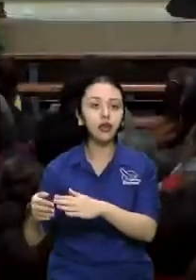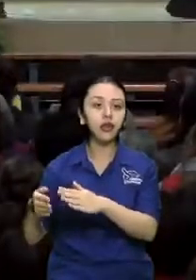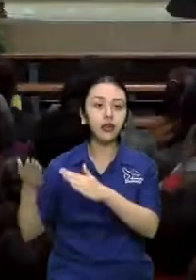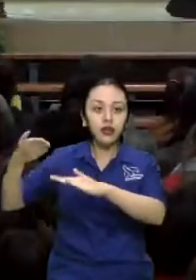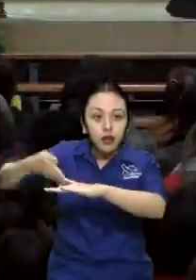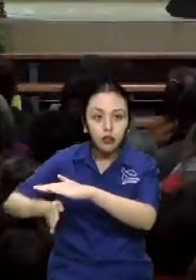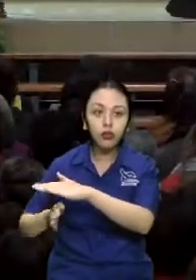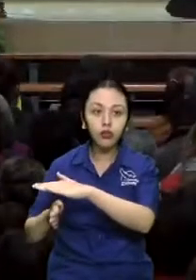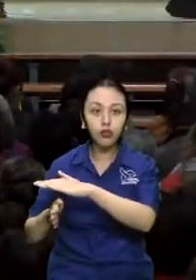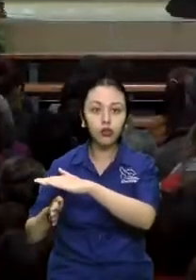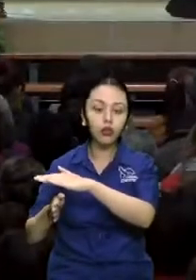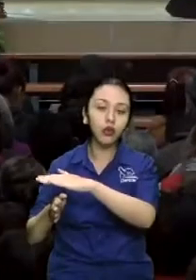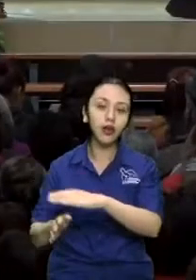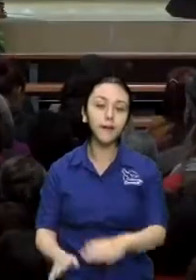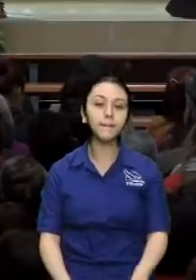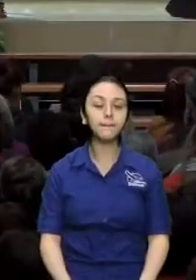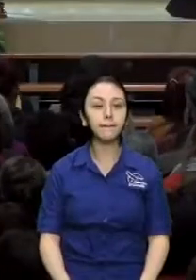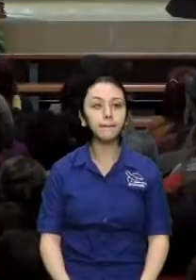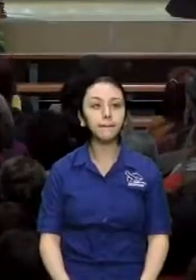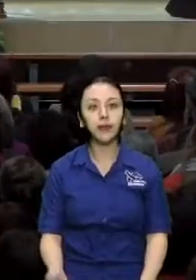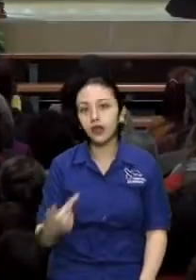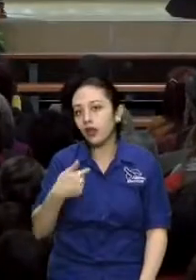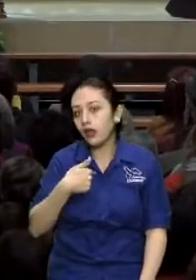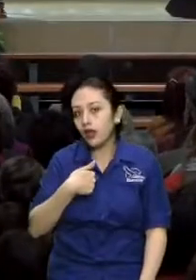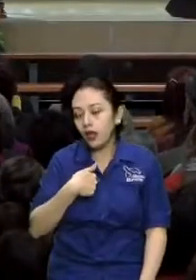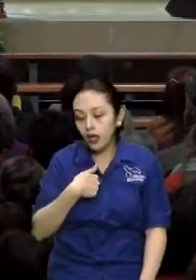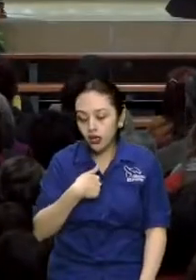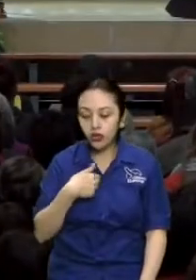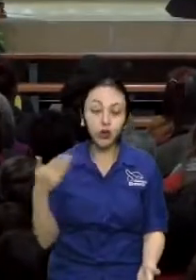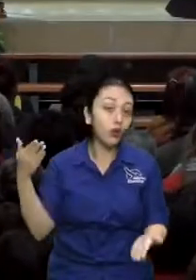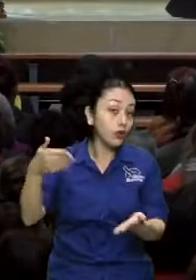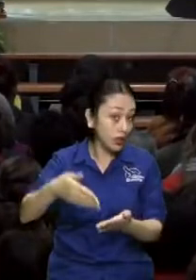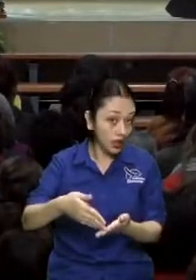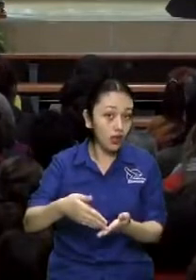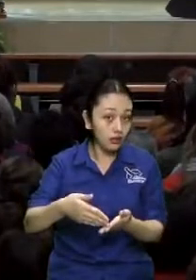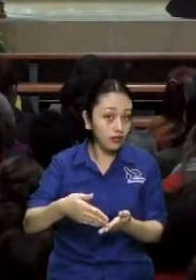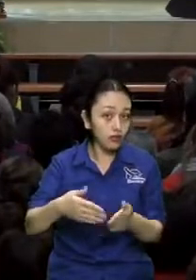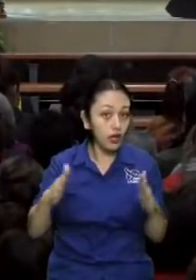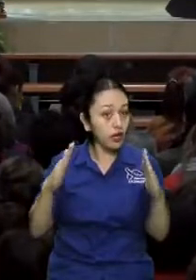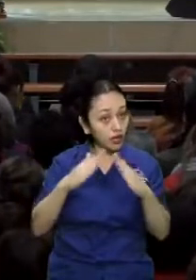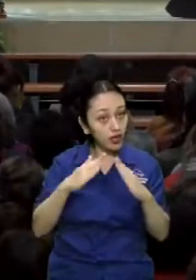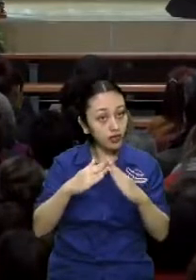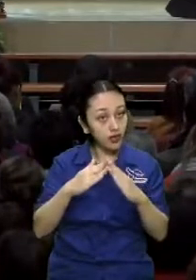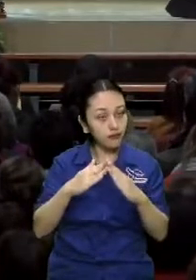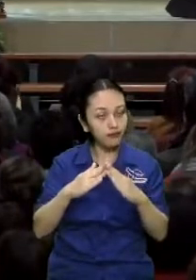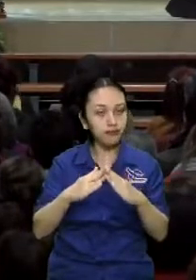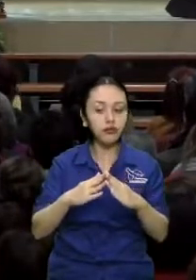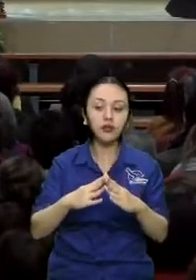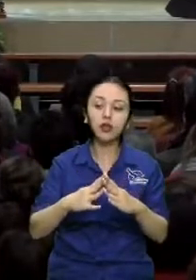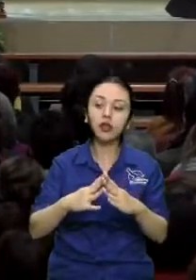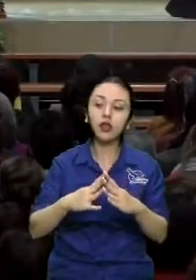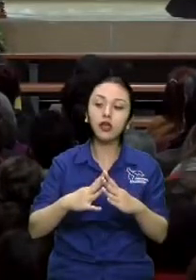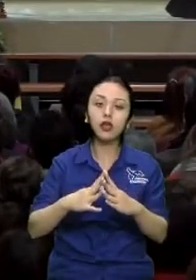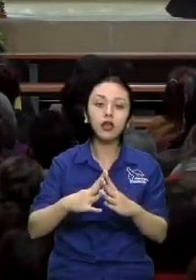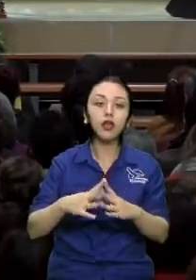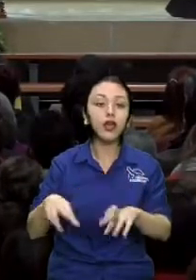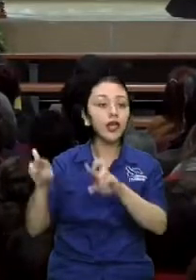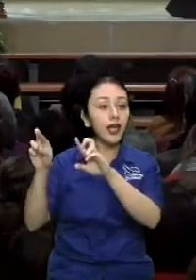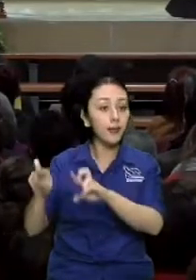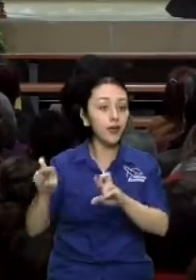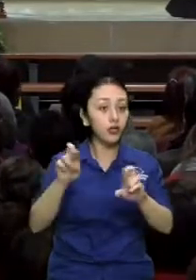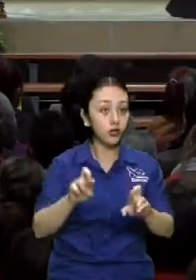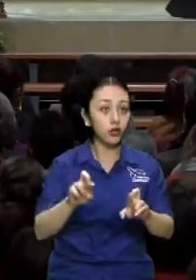Madre santa. Entonces ahí me parqué y entonces llegó el que se encargaba ahí de todo y me dijo, yo le voy a parquear su